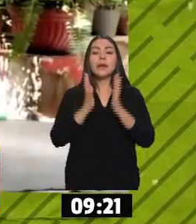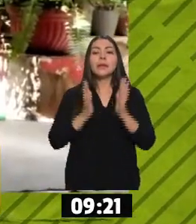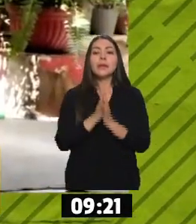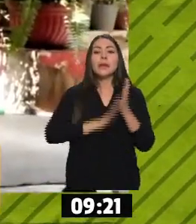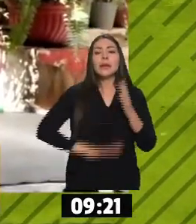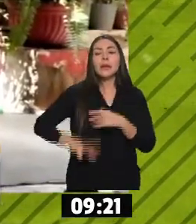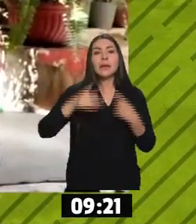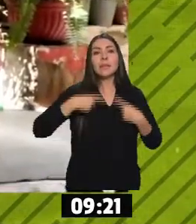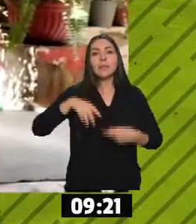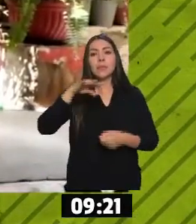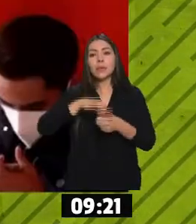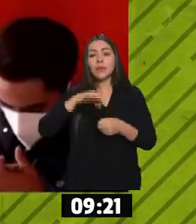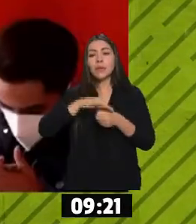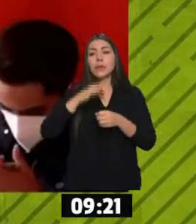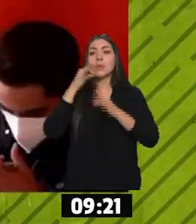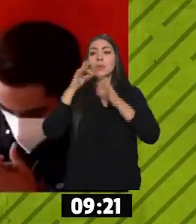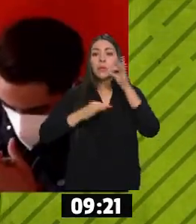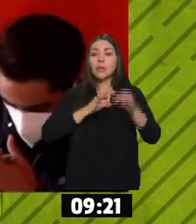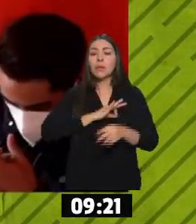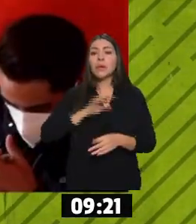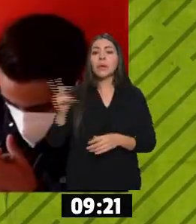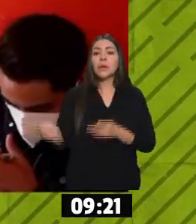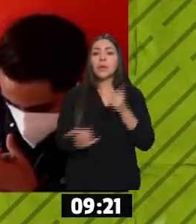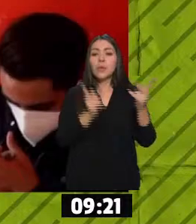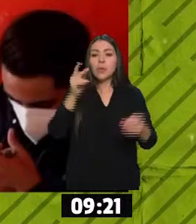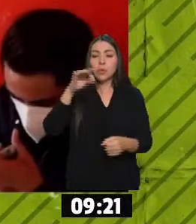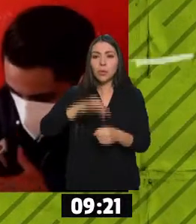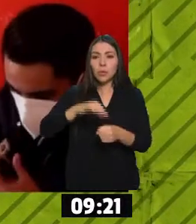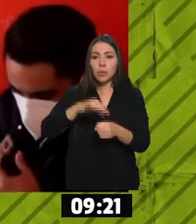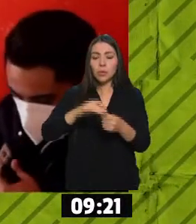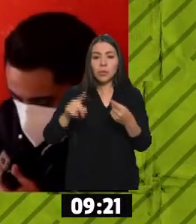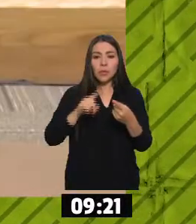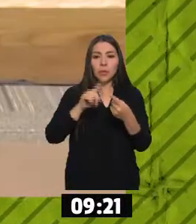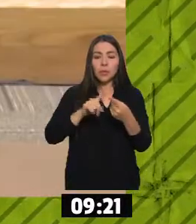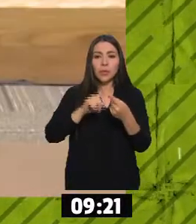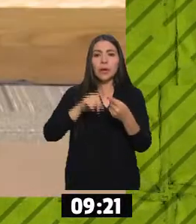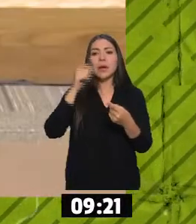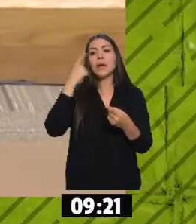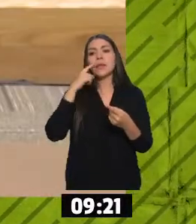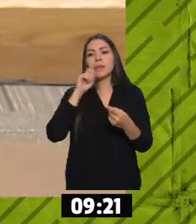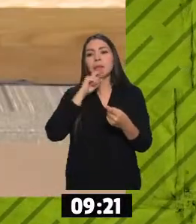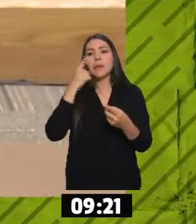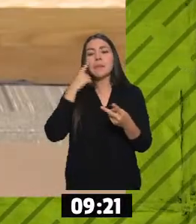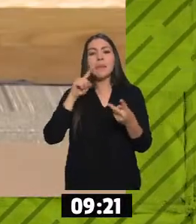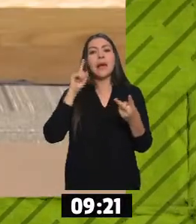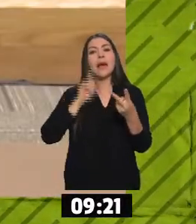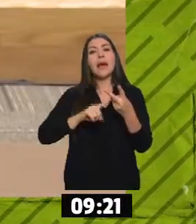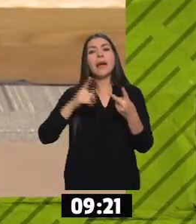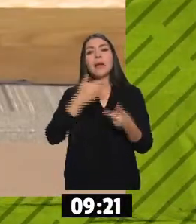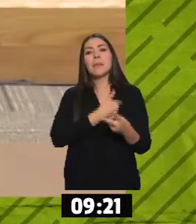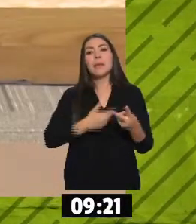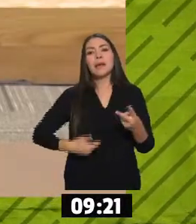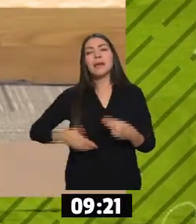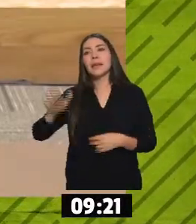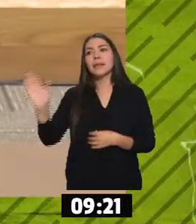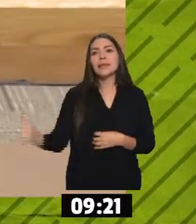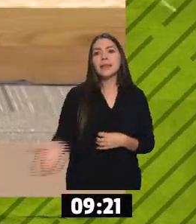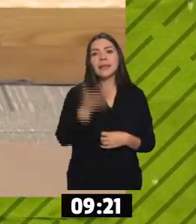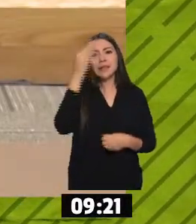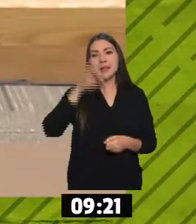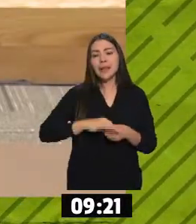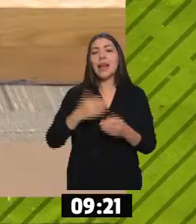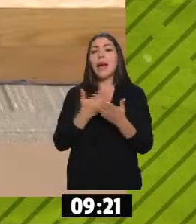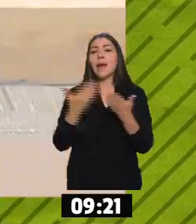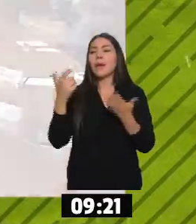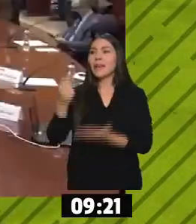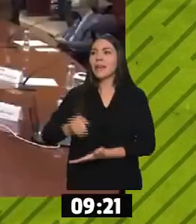participativa que podrían promoverse desde consultas populares a revocación de mandato. Ahora o sea, sí. ahora sí van a pedir presupuesto. Van a